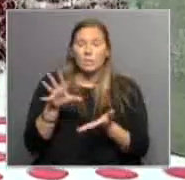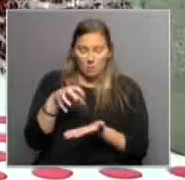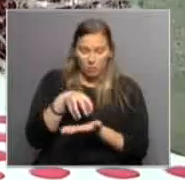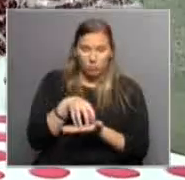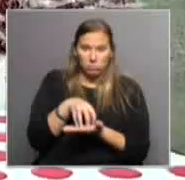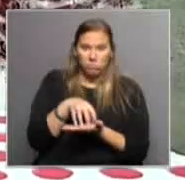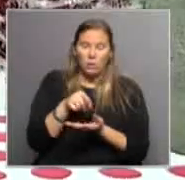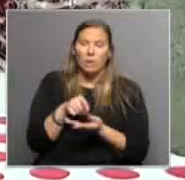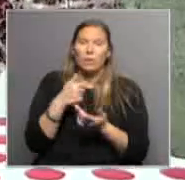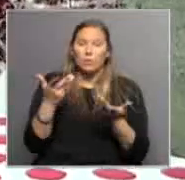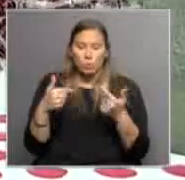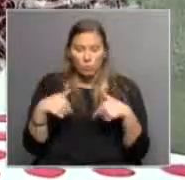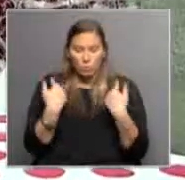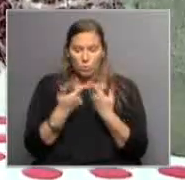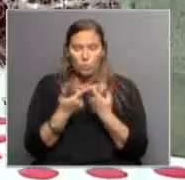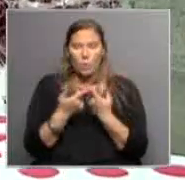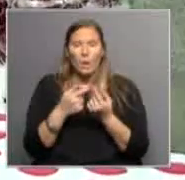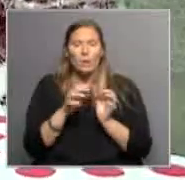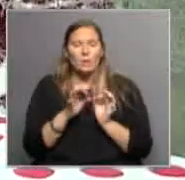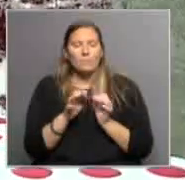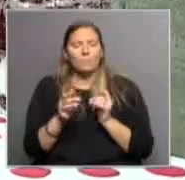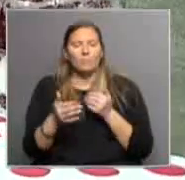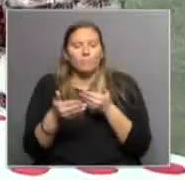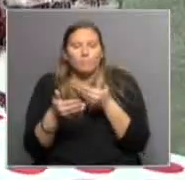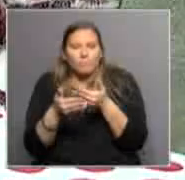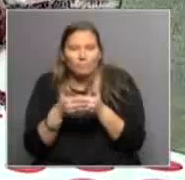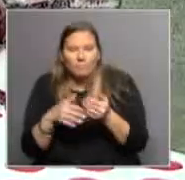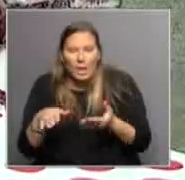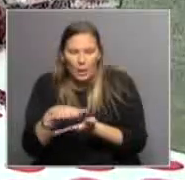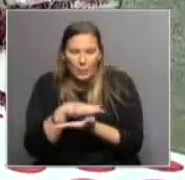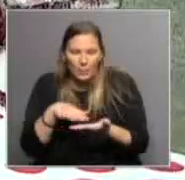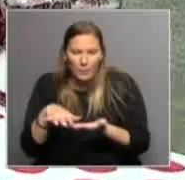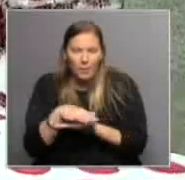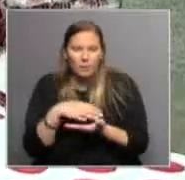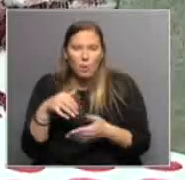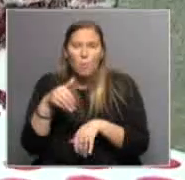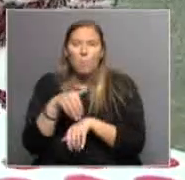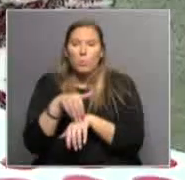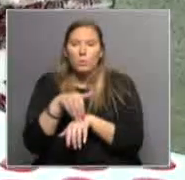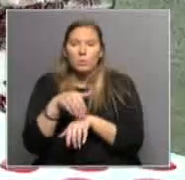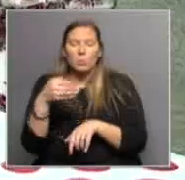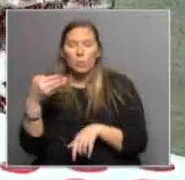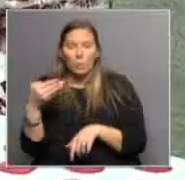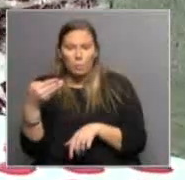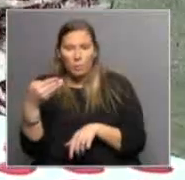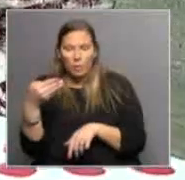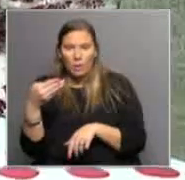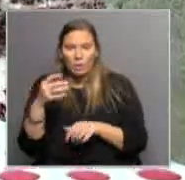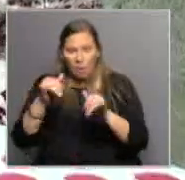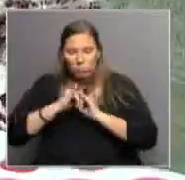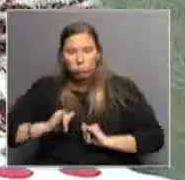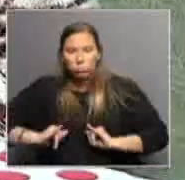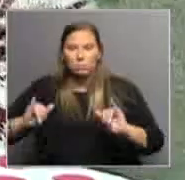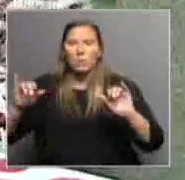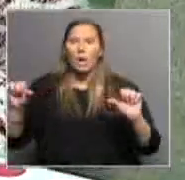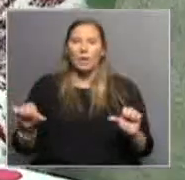y hoy nosotros estamos llevándolo al barrio, al municipio B, con una serie de acciones, de campañas de publicidad, de